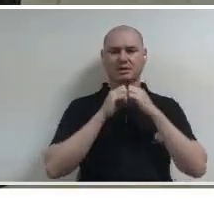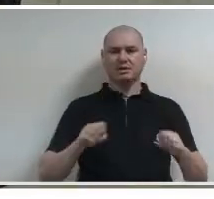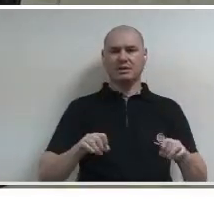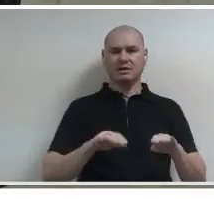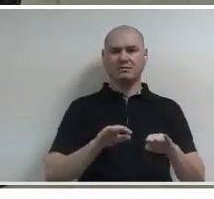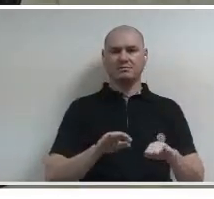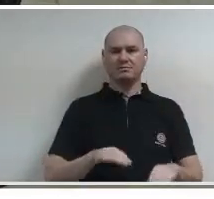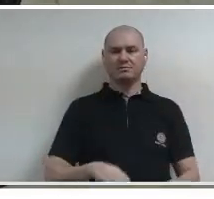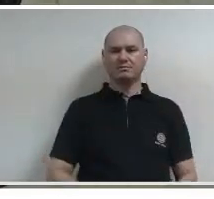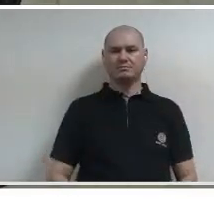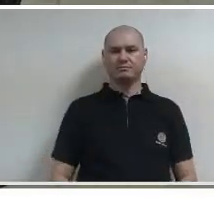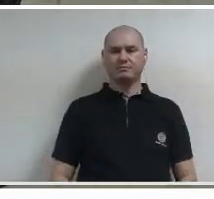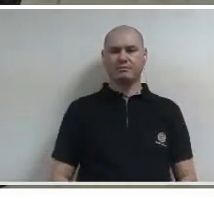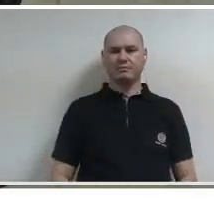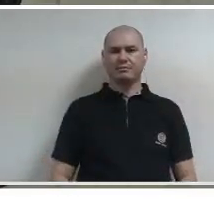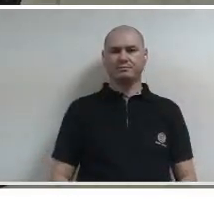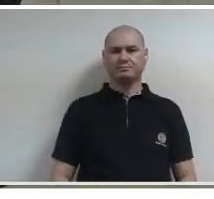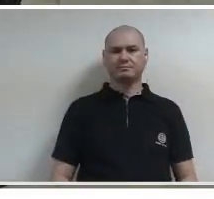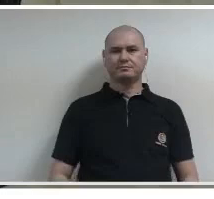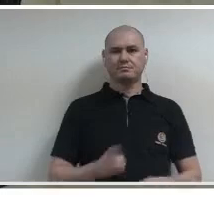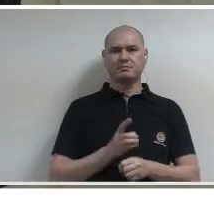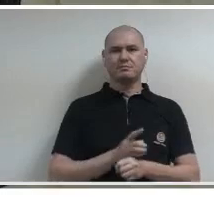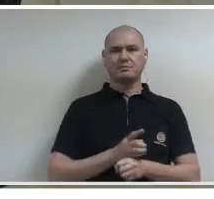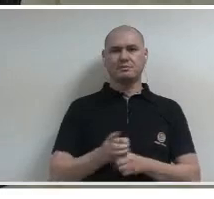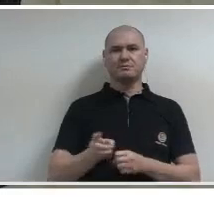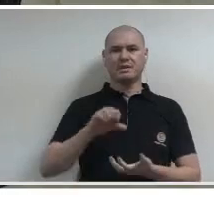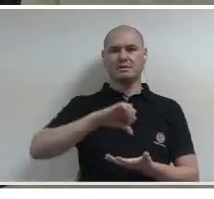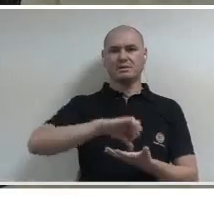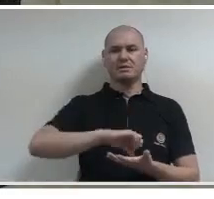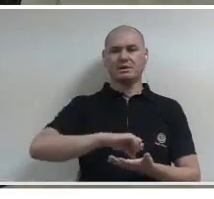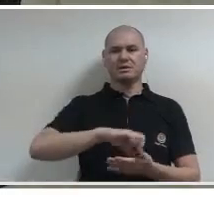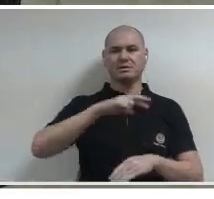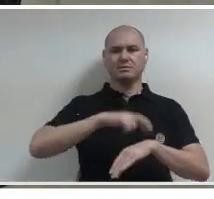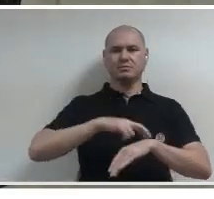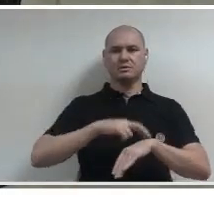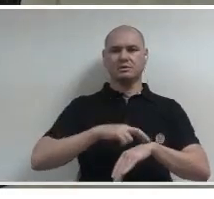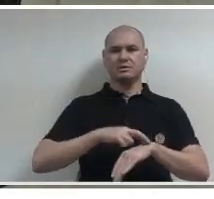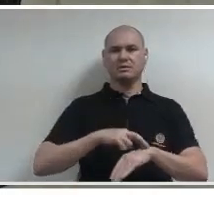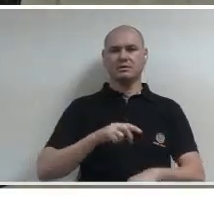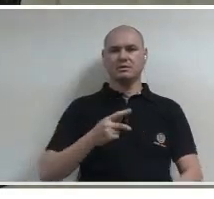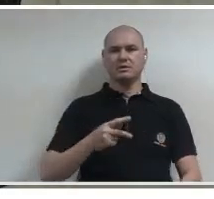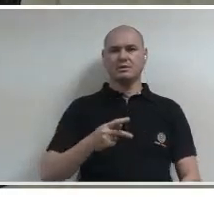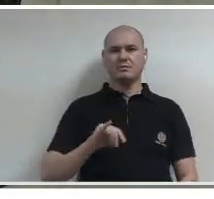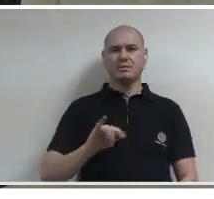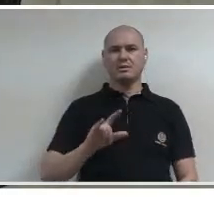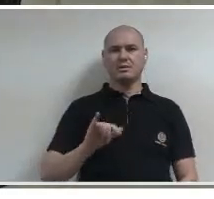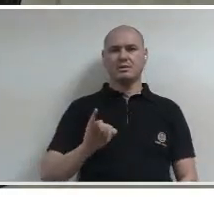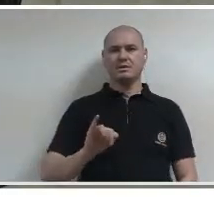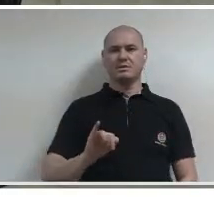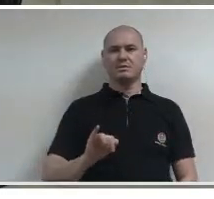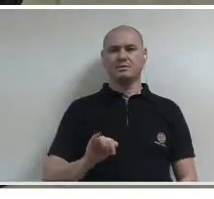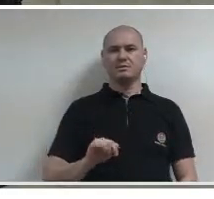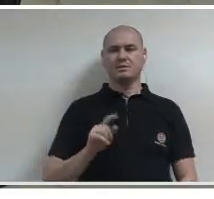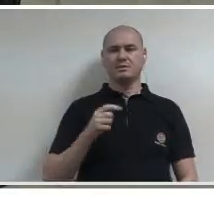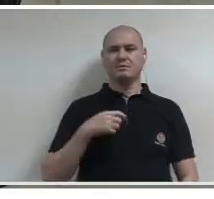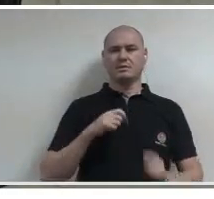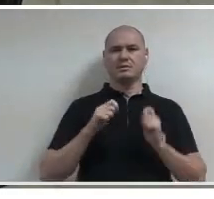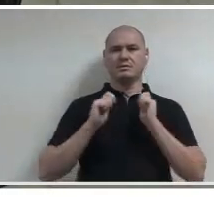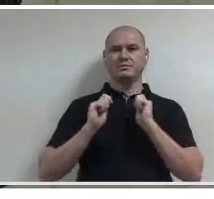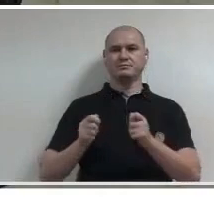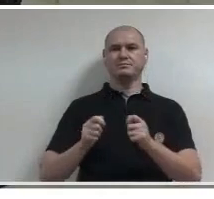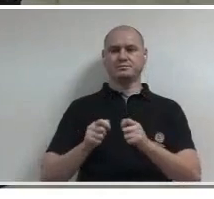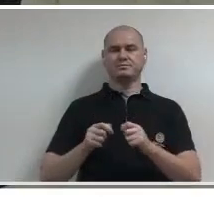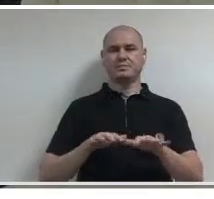Pesaramo, hoy habilitada para segunda secretaría juzgada de niña de adolescencia Luquepe, circunstancia judicial central, abogada Piri